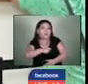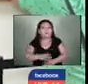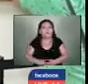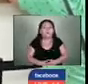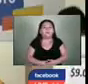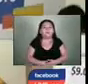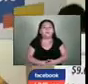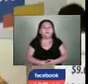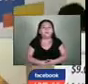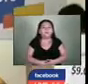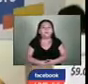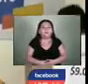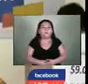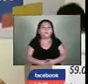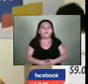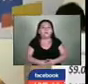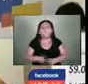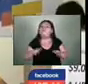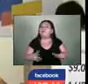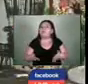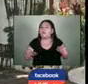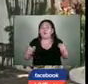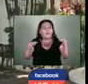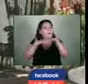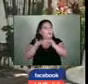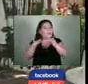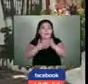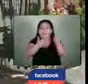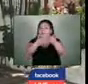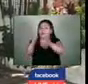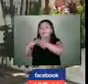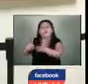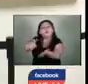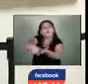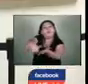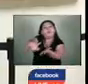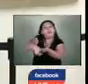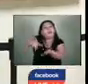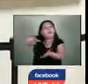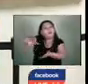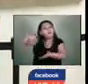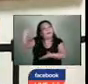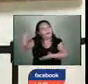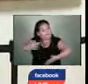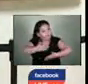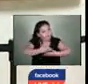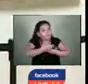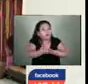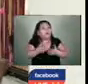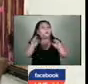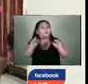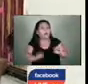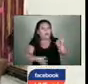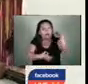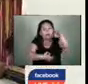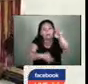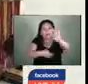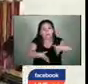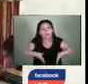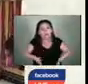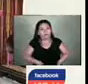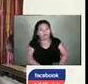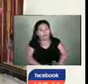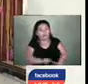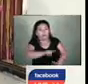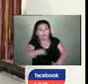posible, pues. Esta acción se replica en decenas de alcaldías que tienen que prestar su servicio para extender estos documentos a